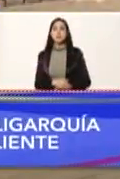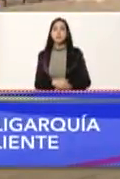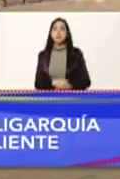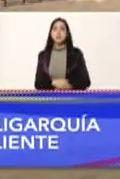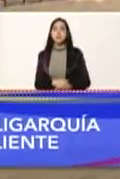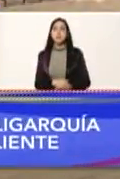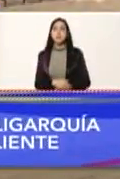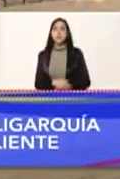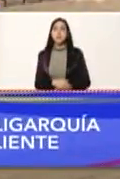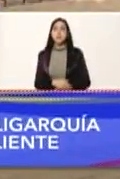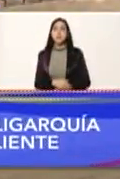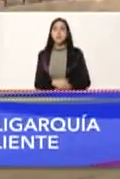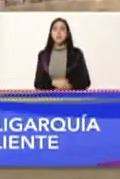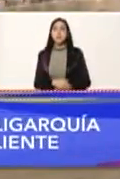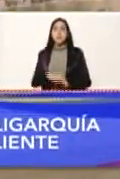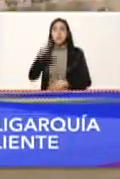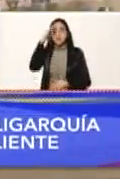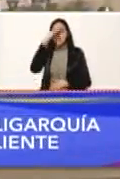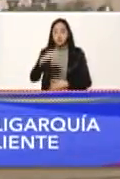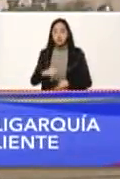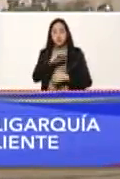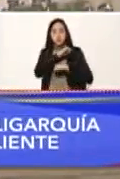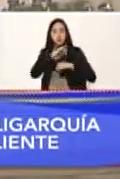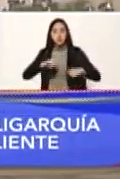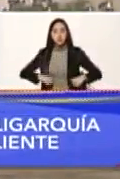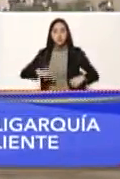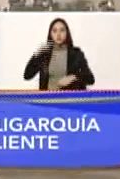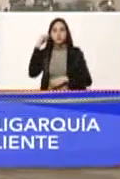en la Armada Bolivariana,